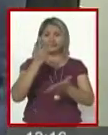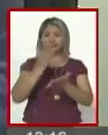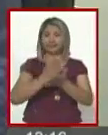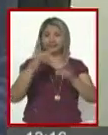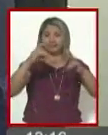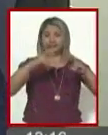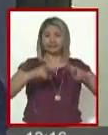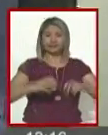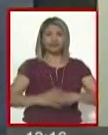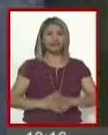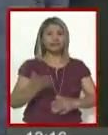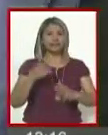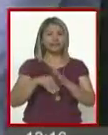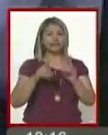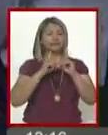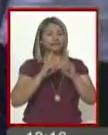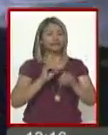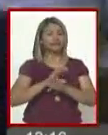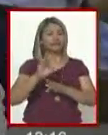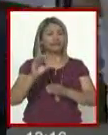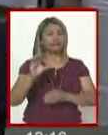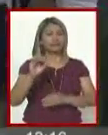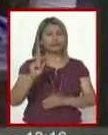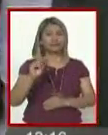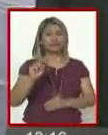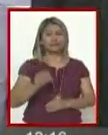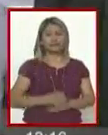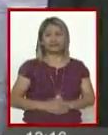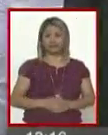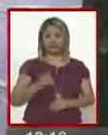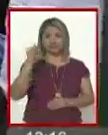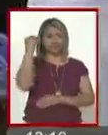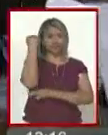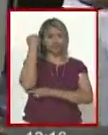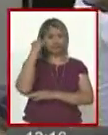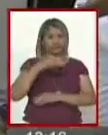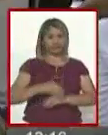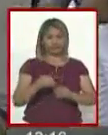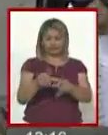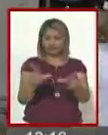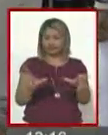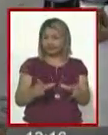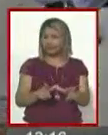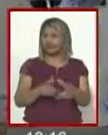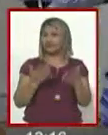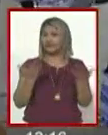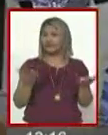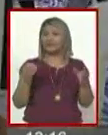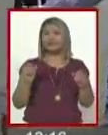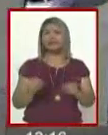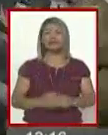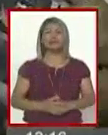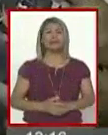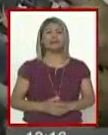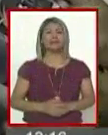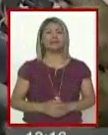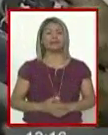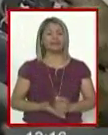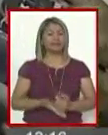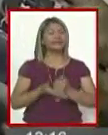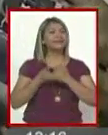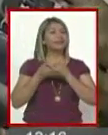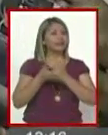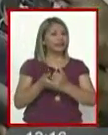la investigación interna que ordenó la sala plena del Consejo de la Magistratura de Sucre. Y en el lugar donde pueda estar yo